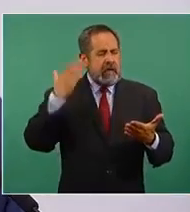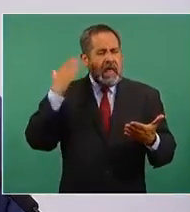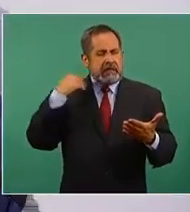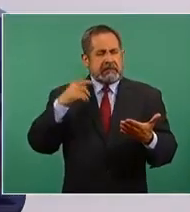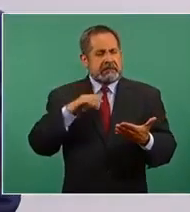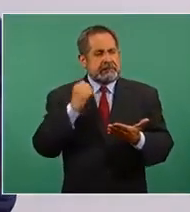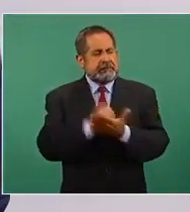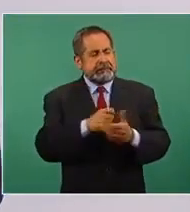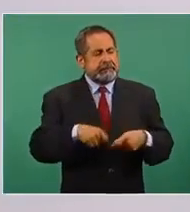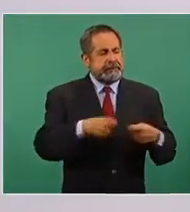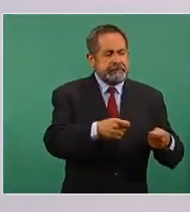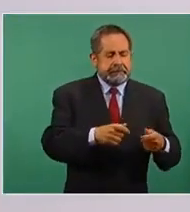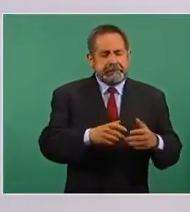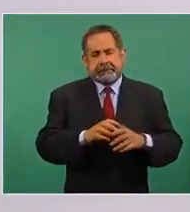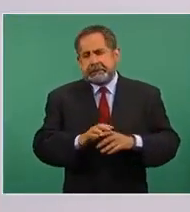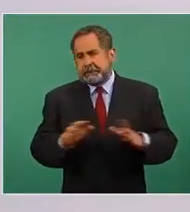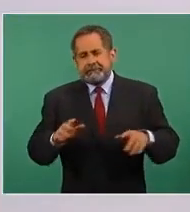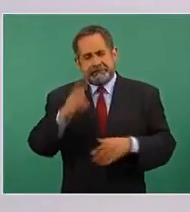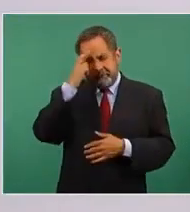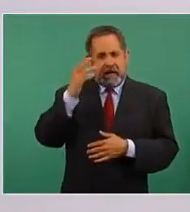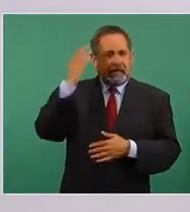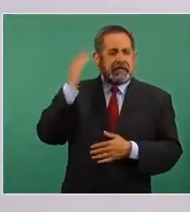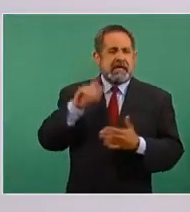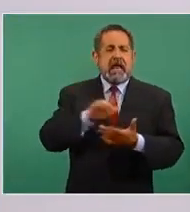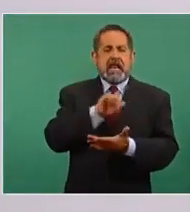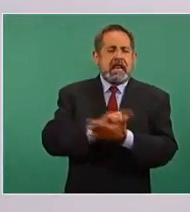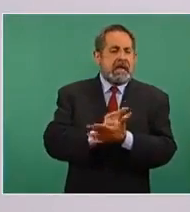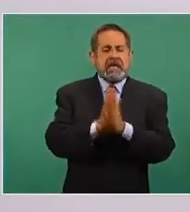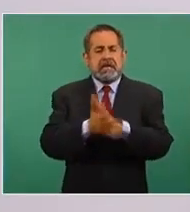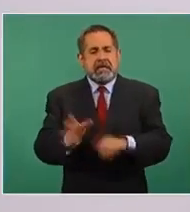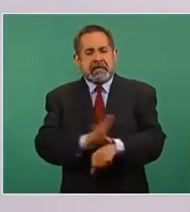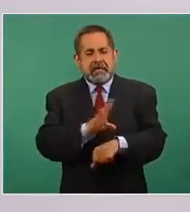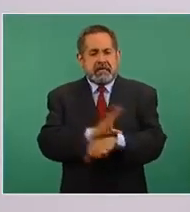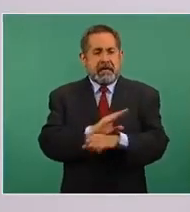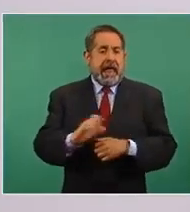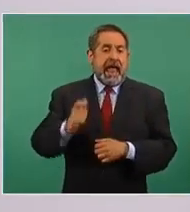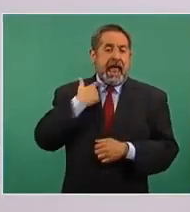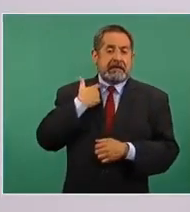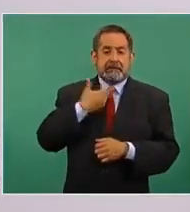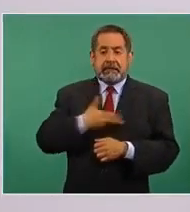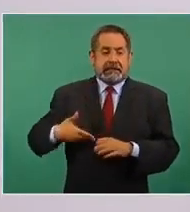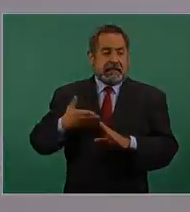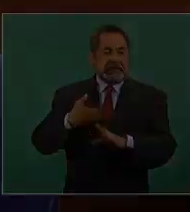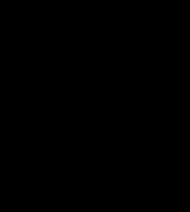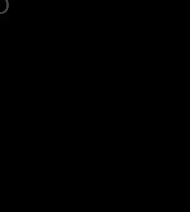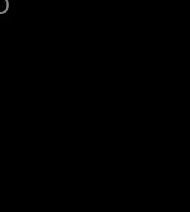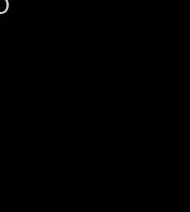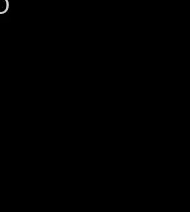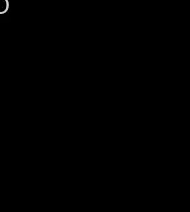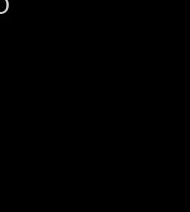otorgados por la llamada reforma energética del sexenio anterior, pero no